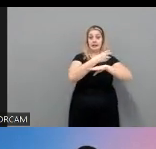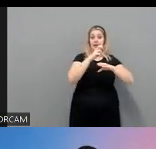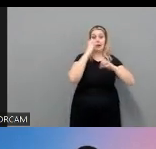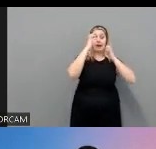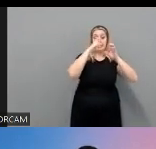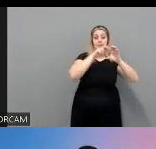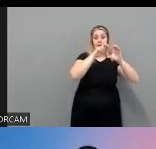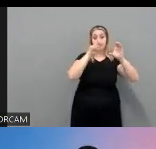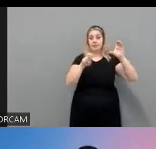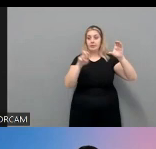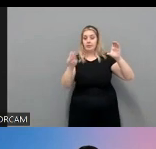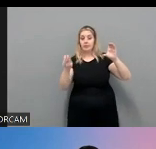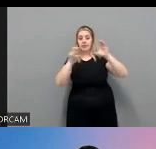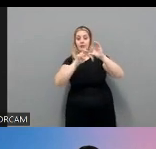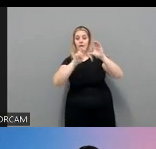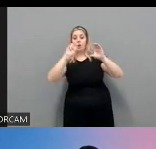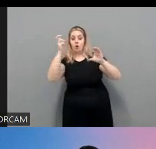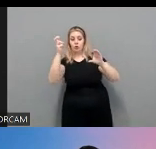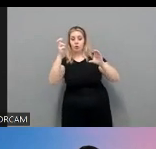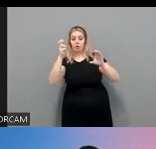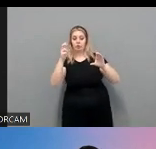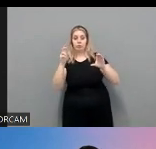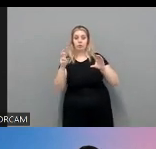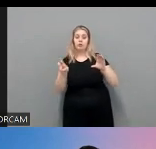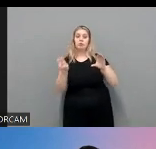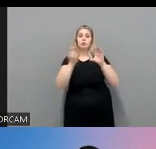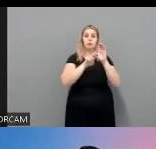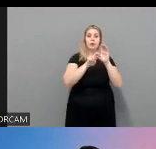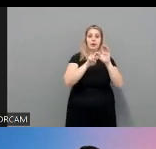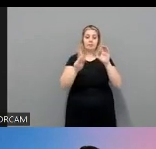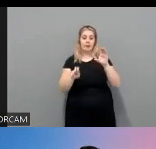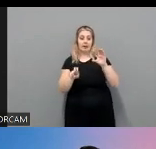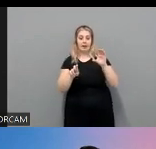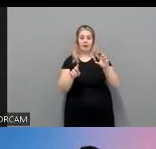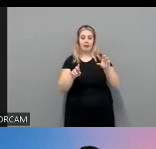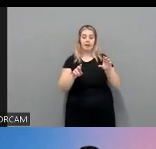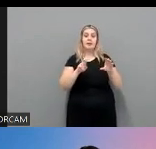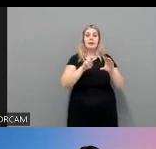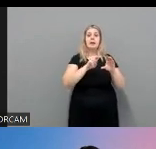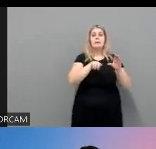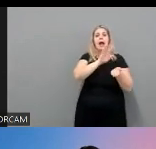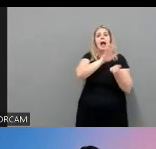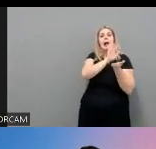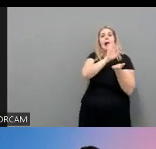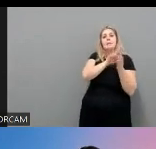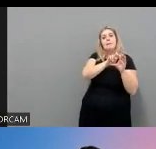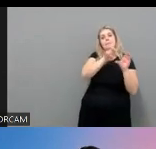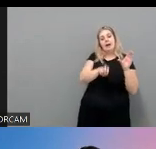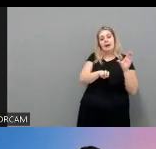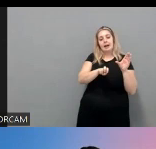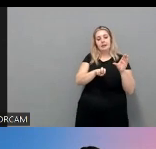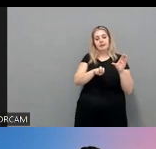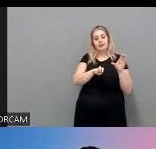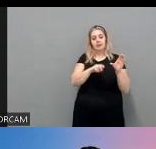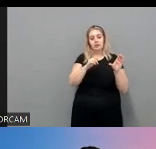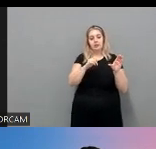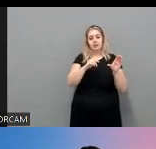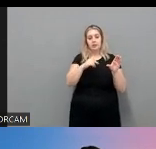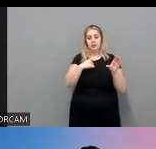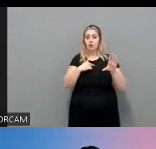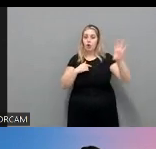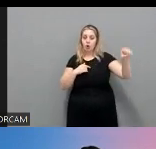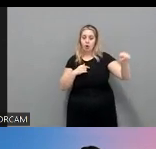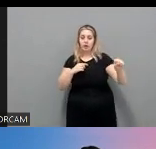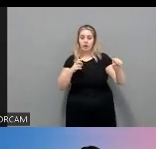Bajar. Y subimos a otro. Subir, bajar. Bajamos al caimán, venga, caimán. Subir. Le he cogido, Martín.